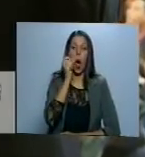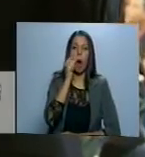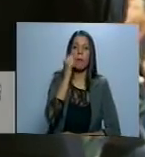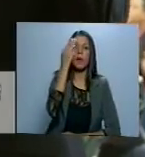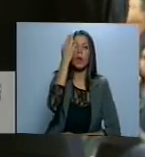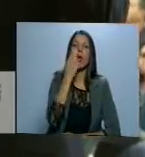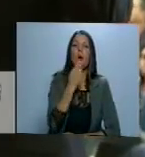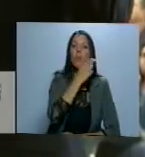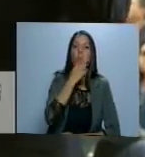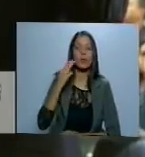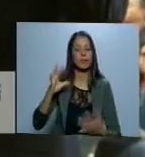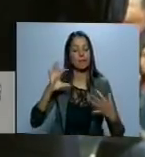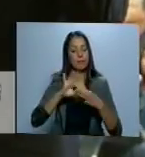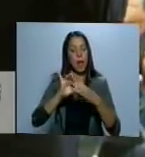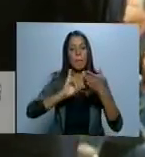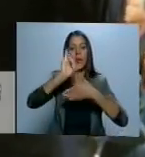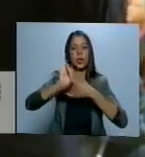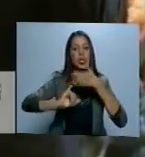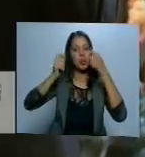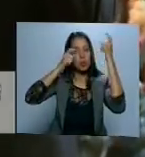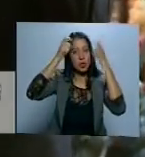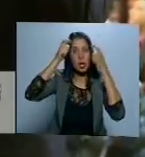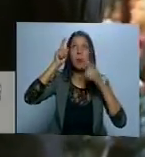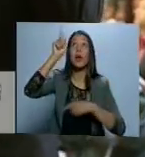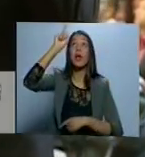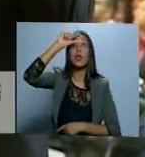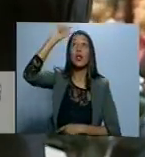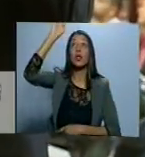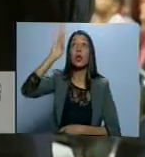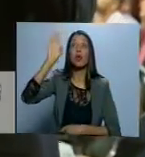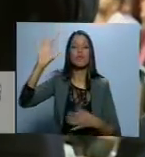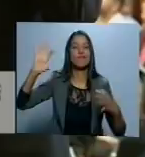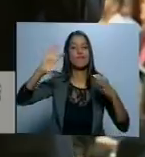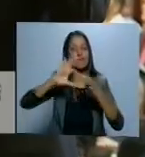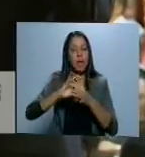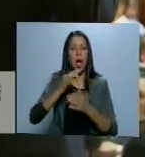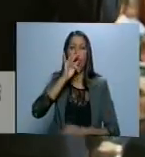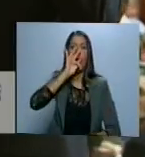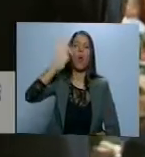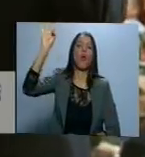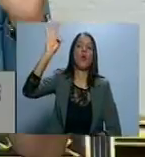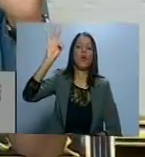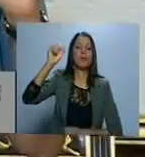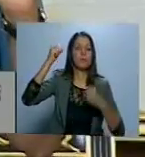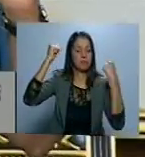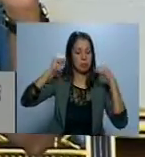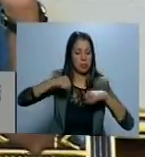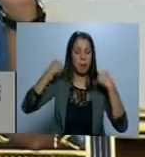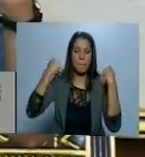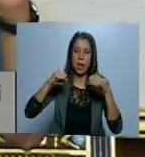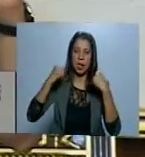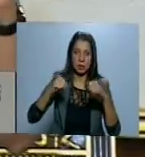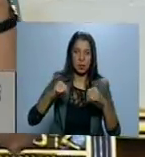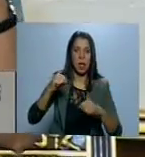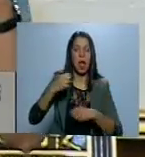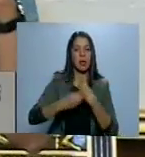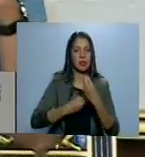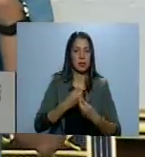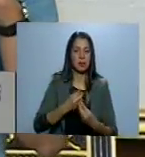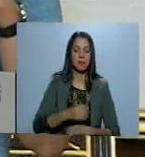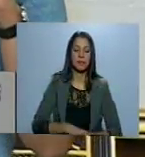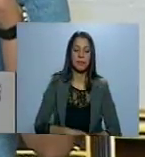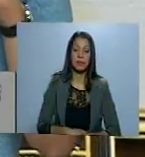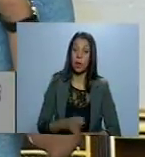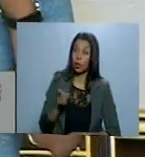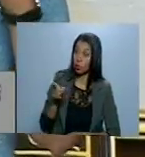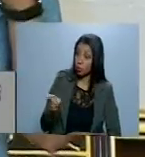este proyecto y seré un hombre comprometido con Dios. Lo juro y lo cumpliré. Y así lo hiciere, que Dios, la patria